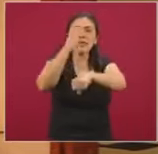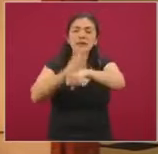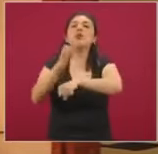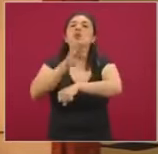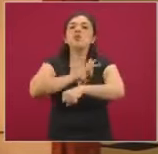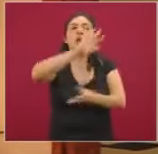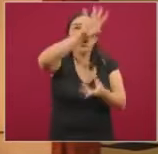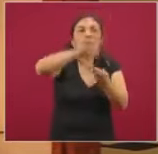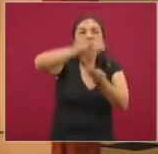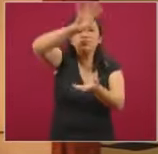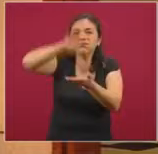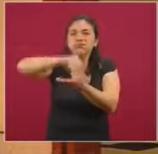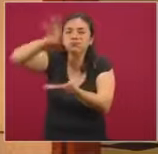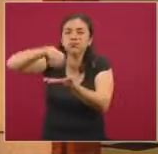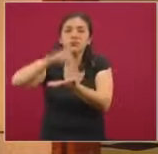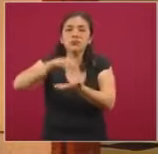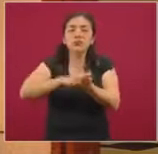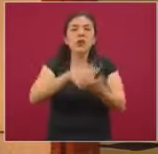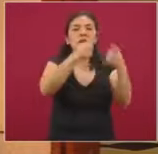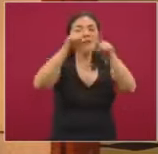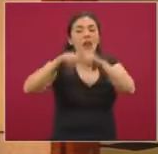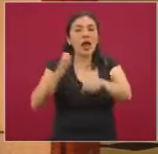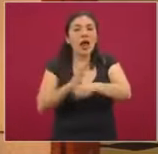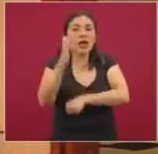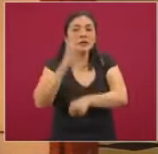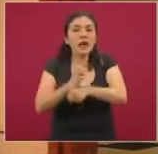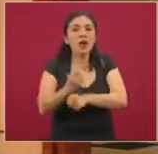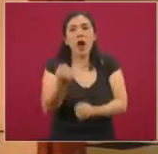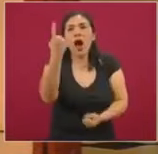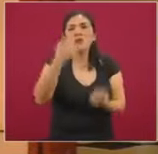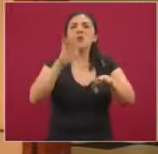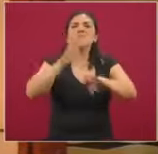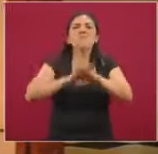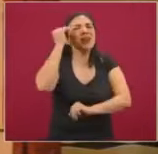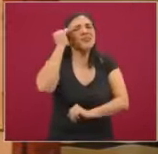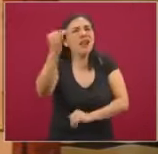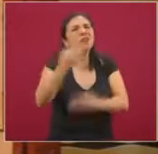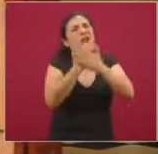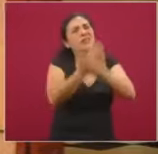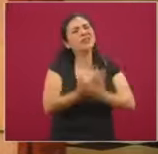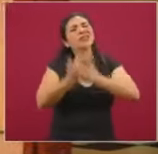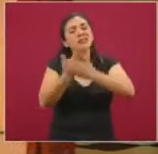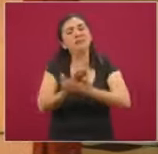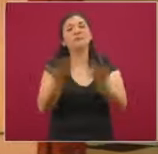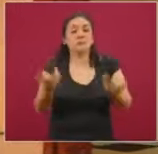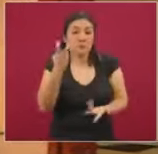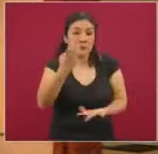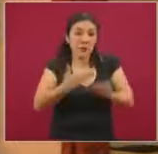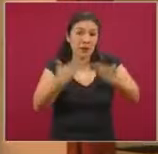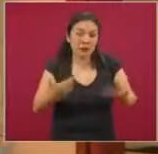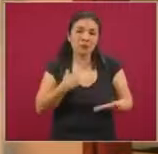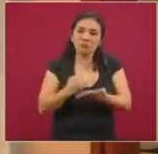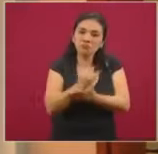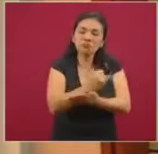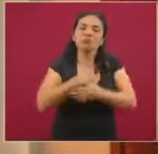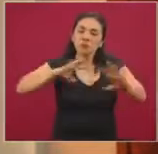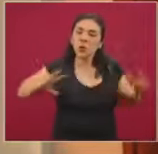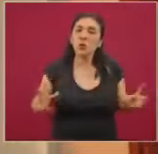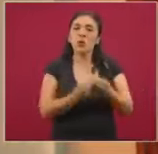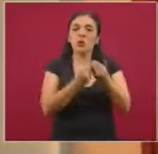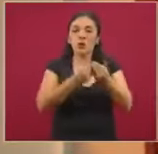podido mejorar con mucho el registro de algunas entidades que estaban más rezagadas, y por eso decidimos ya ahora sí presentar